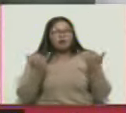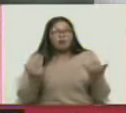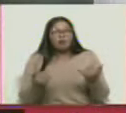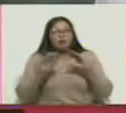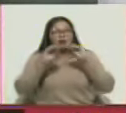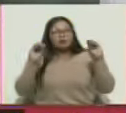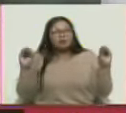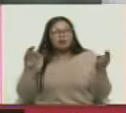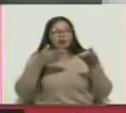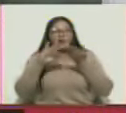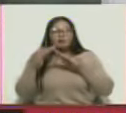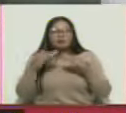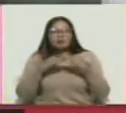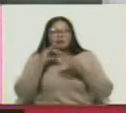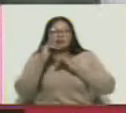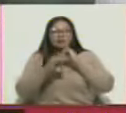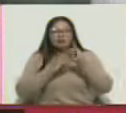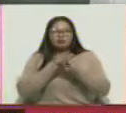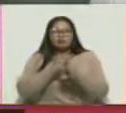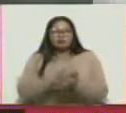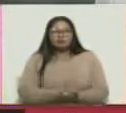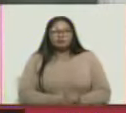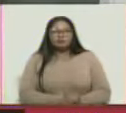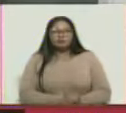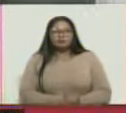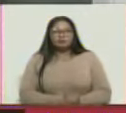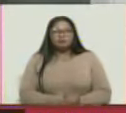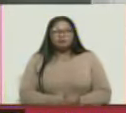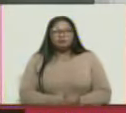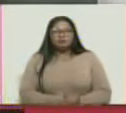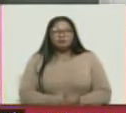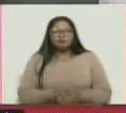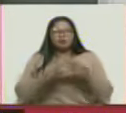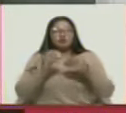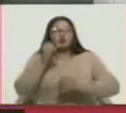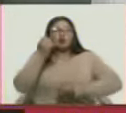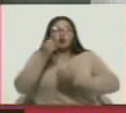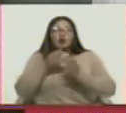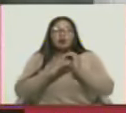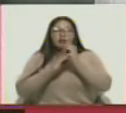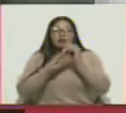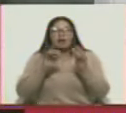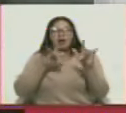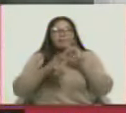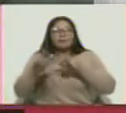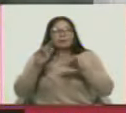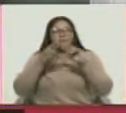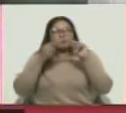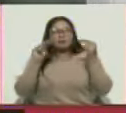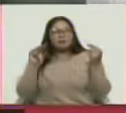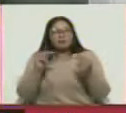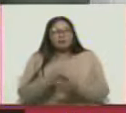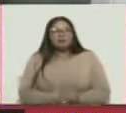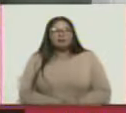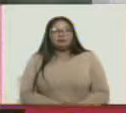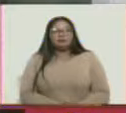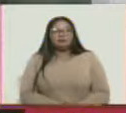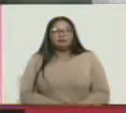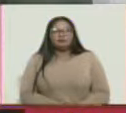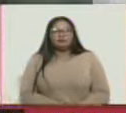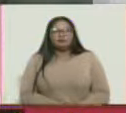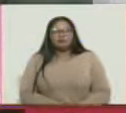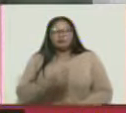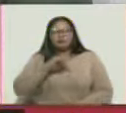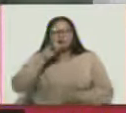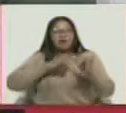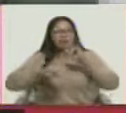llamado a la comunidad internacional, a todos los líderes, a todos los amantes de la paz. Somos pueblos de paz. Amamos la paz, amamos la